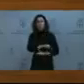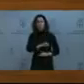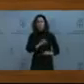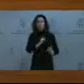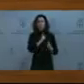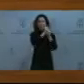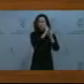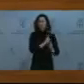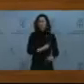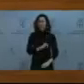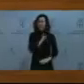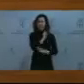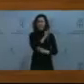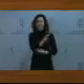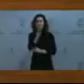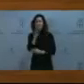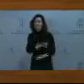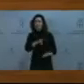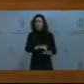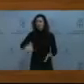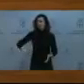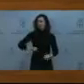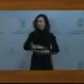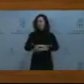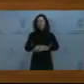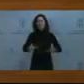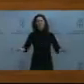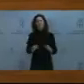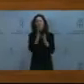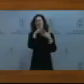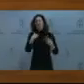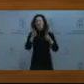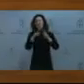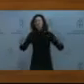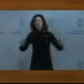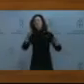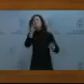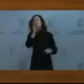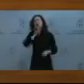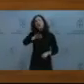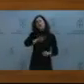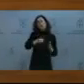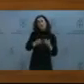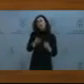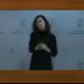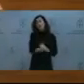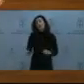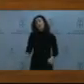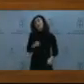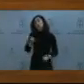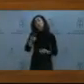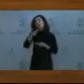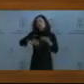donde gobierna, se resume bien en este titular todavía del 14 de marzo de esta semana, en un medio de prensa escrita. Fomento